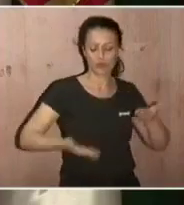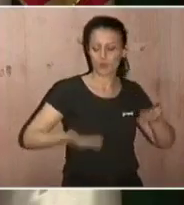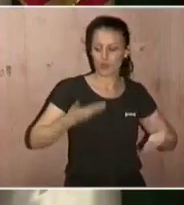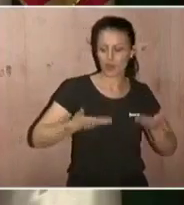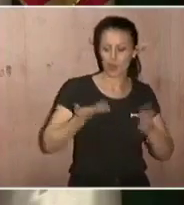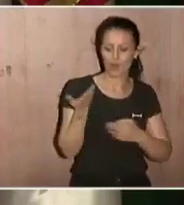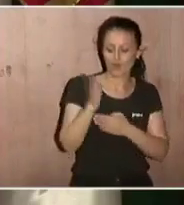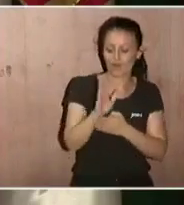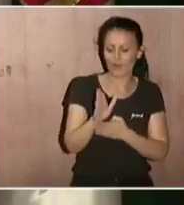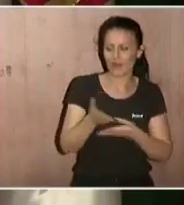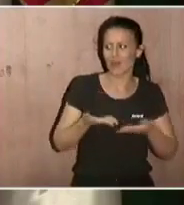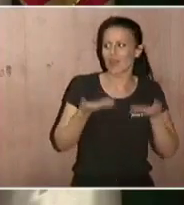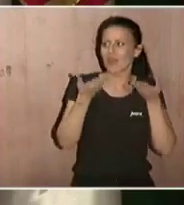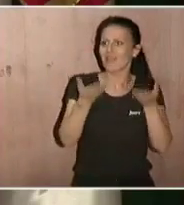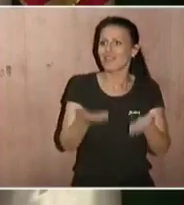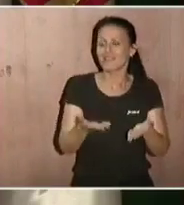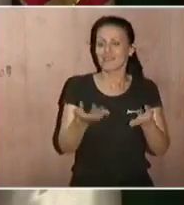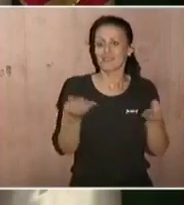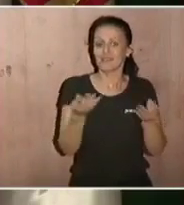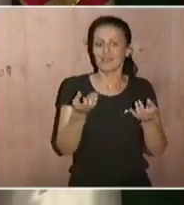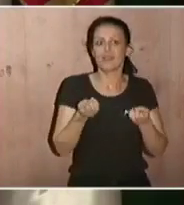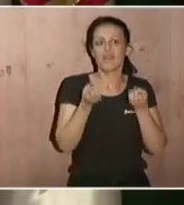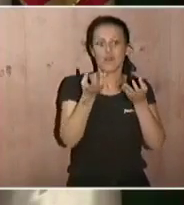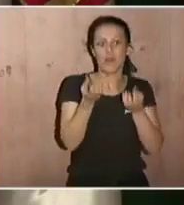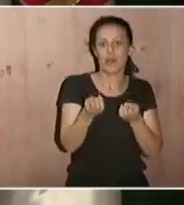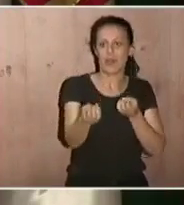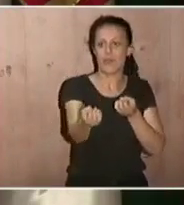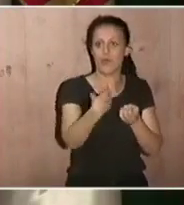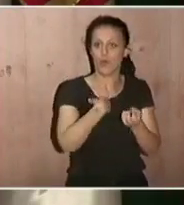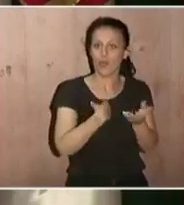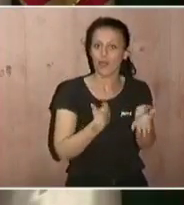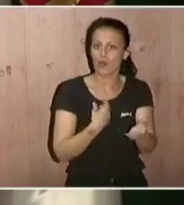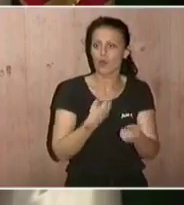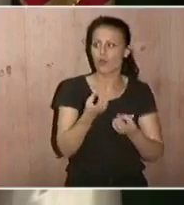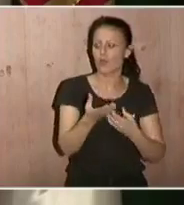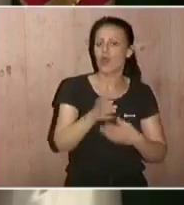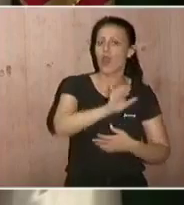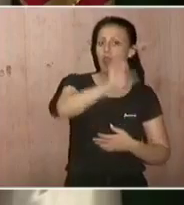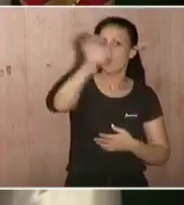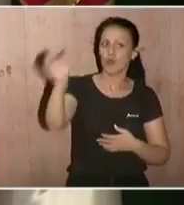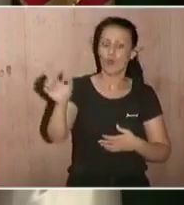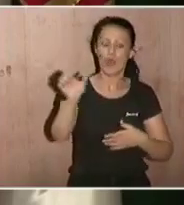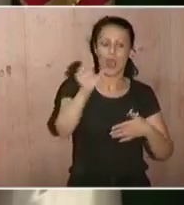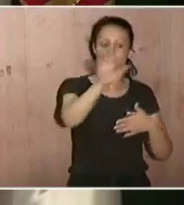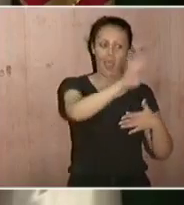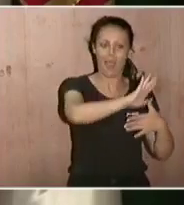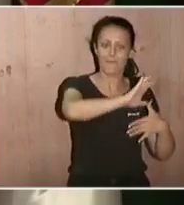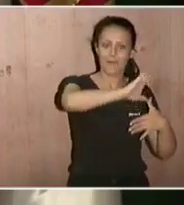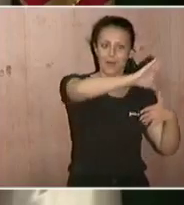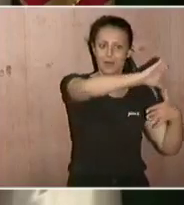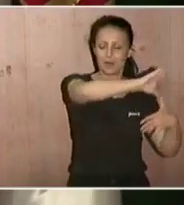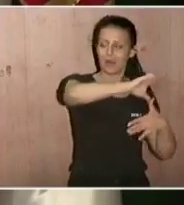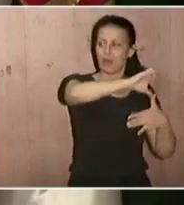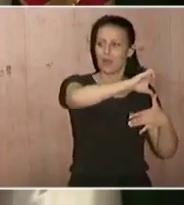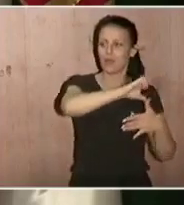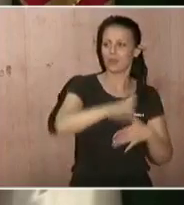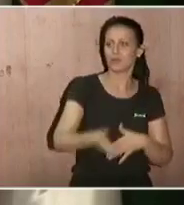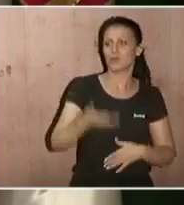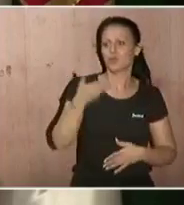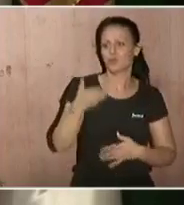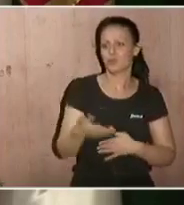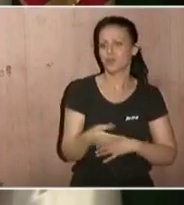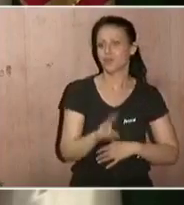ofrecer información en los dos sentidos, Europa-América, que es muy importante. Tercera faceta, la